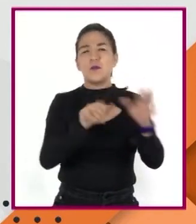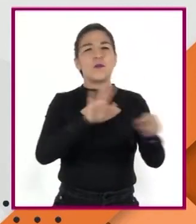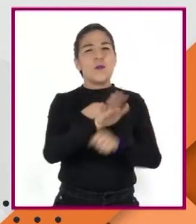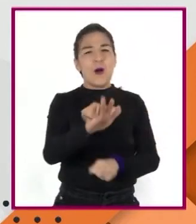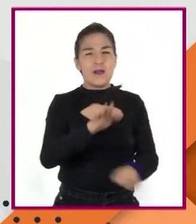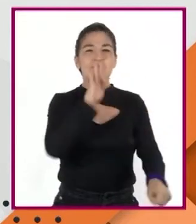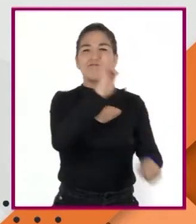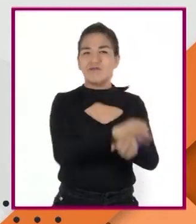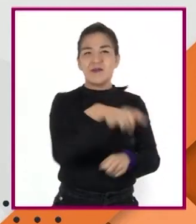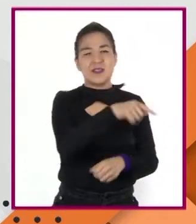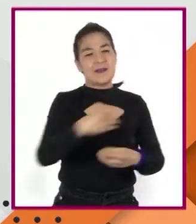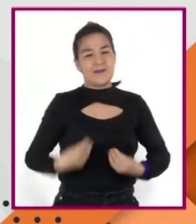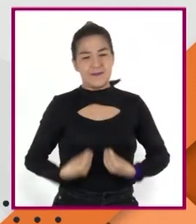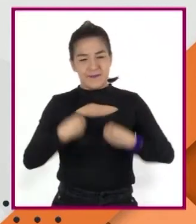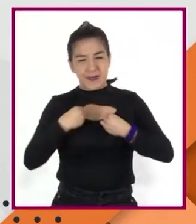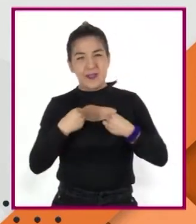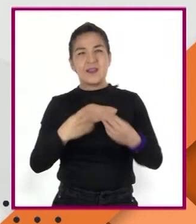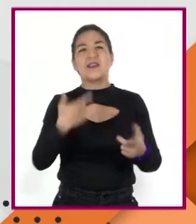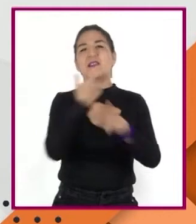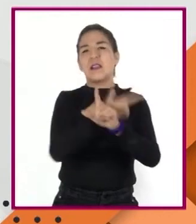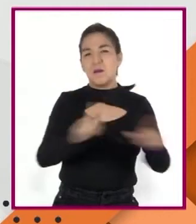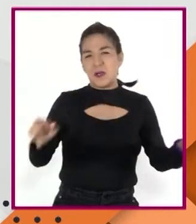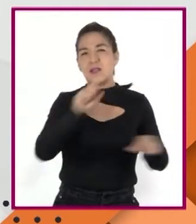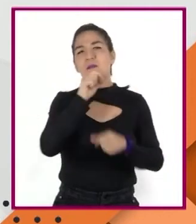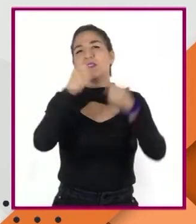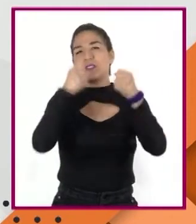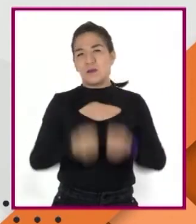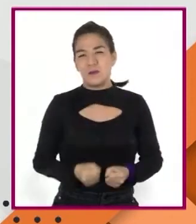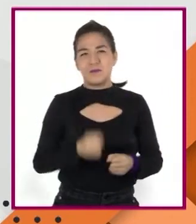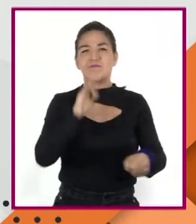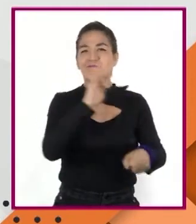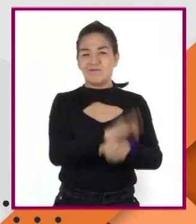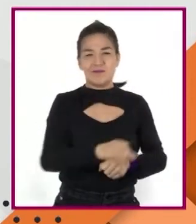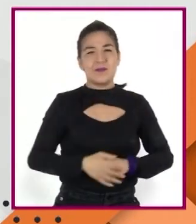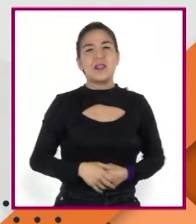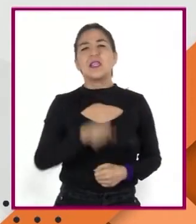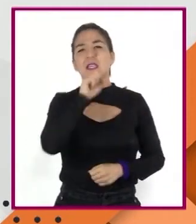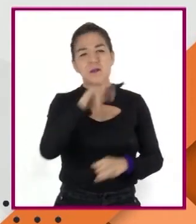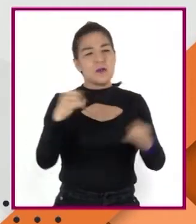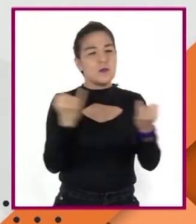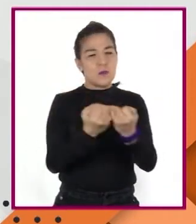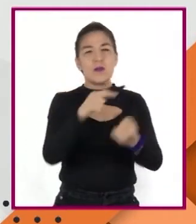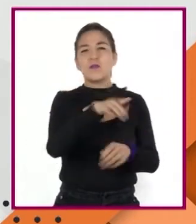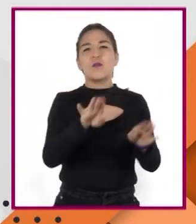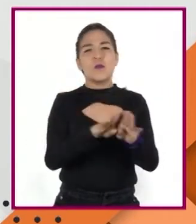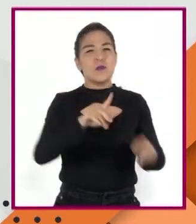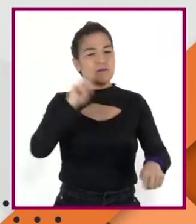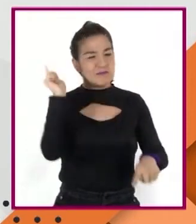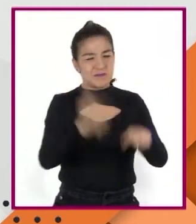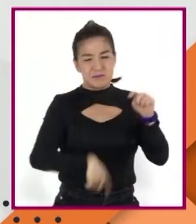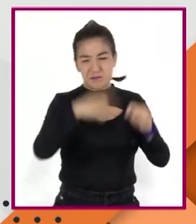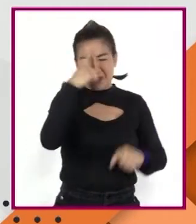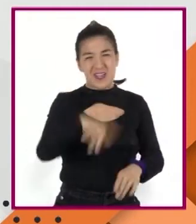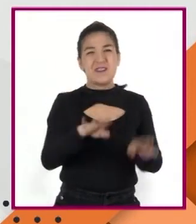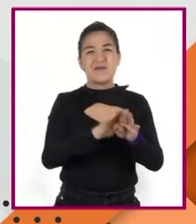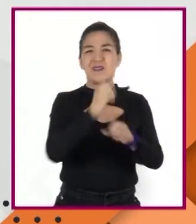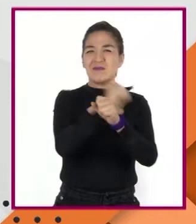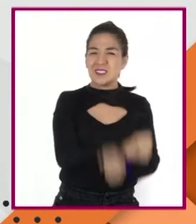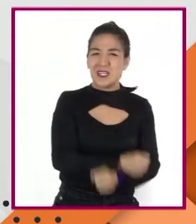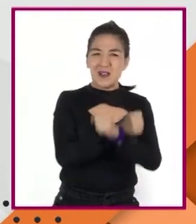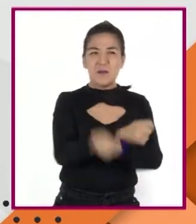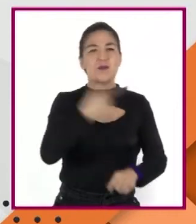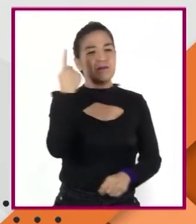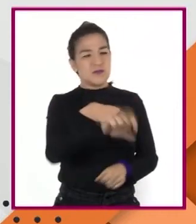derechos a la vida, la libertad y la seguridad, además de que se combate la esclavitud, la servidumbre y